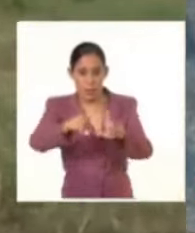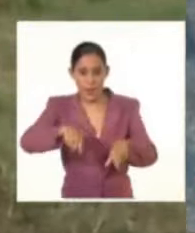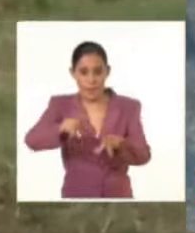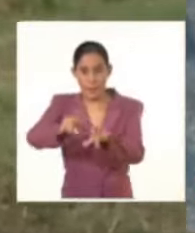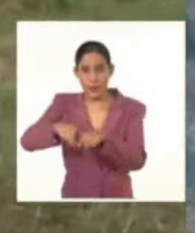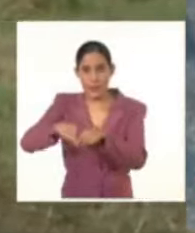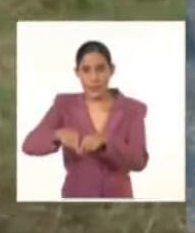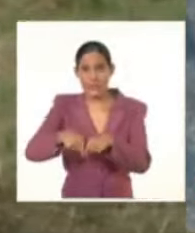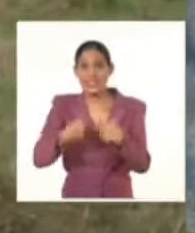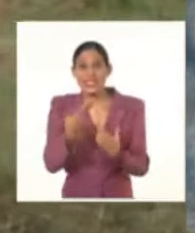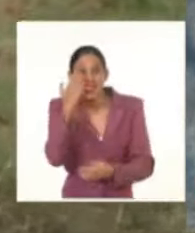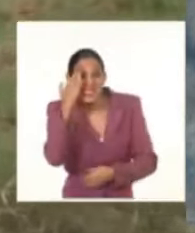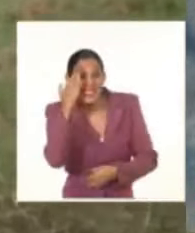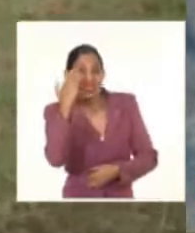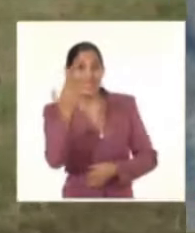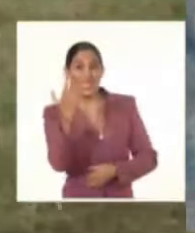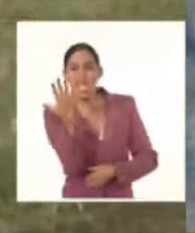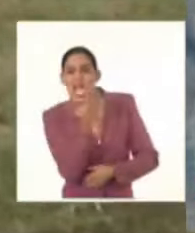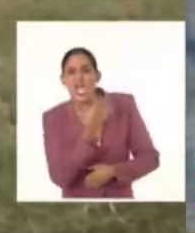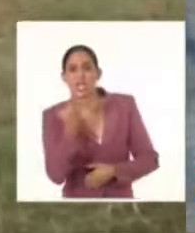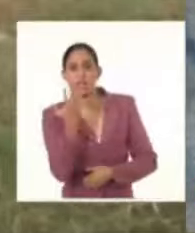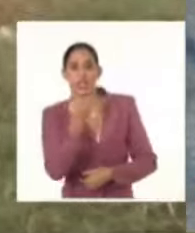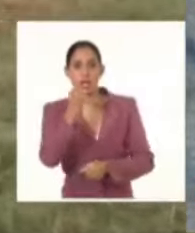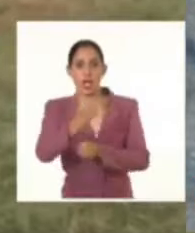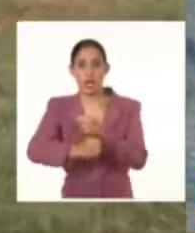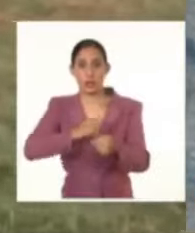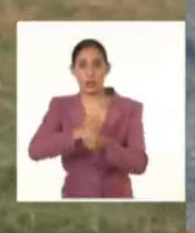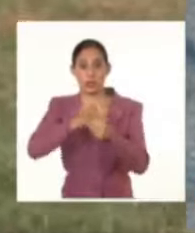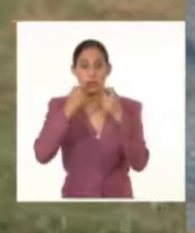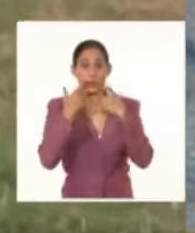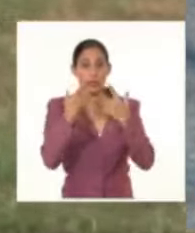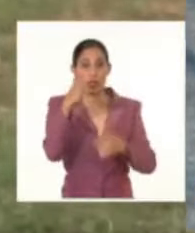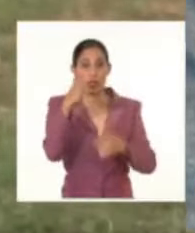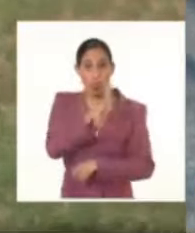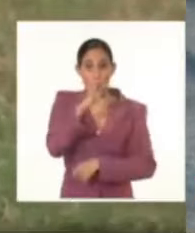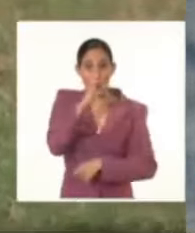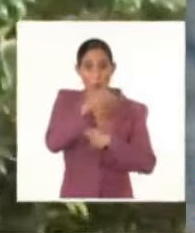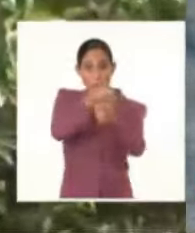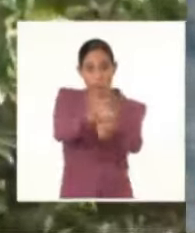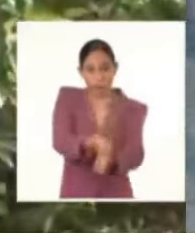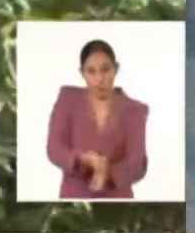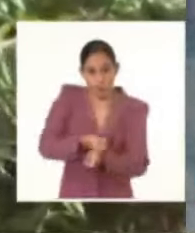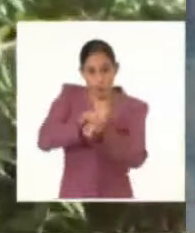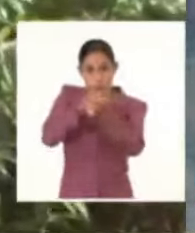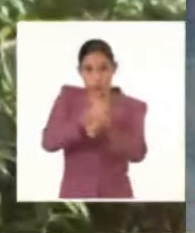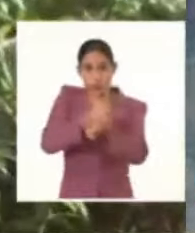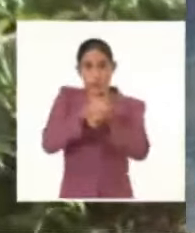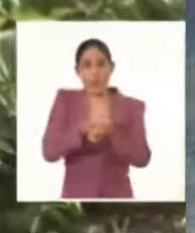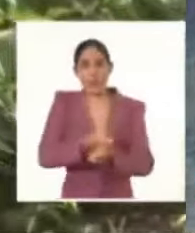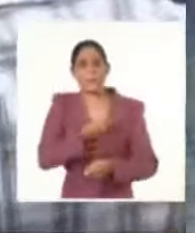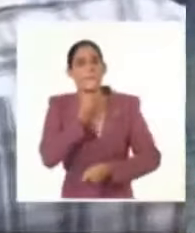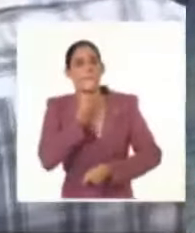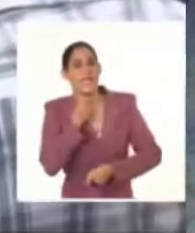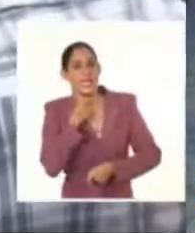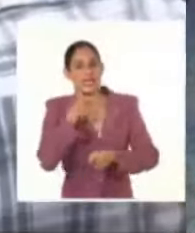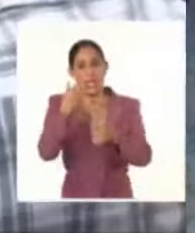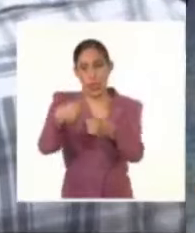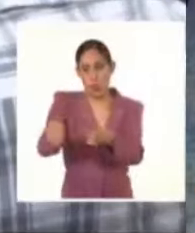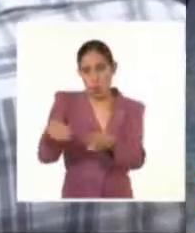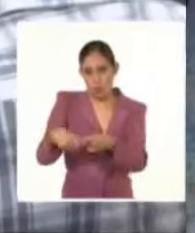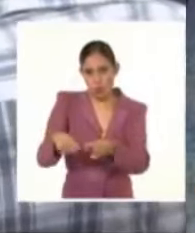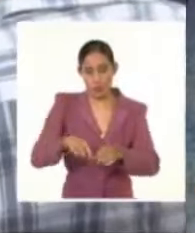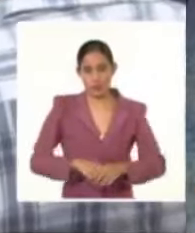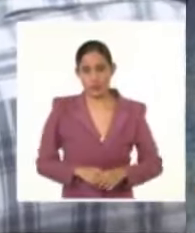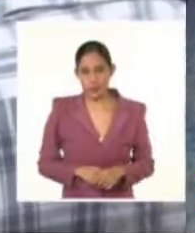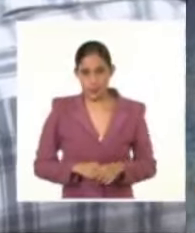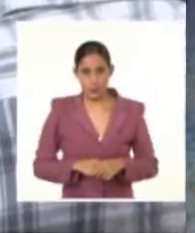gracias al uso de la agroecología, cuatro campesinos cultivan viandas y vegetales de elevada calidad. El campesino de hoy ha aprendido mucho a usar las